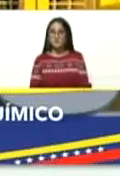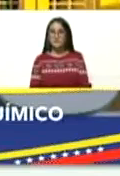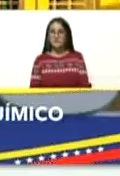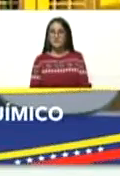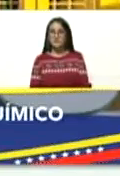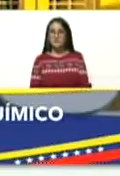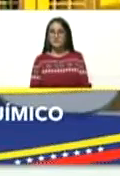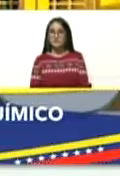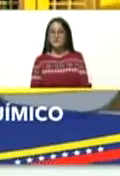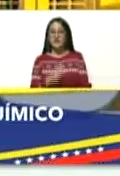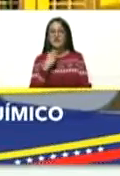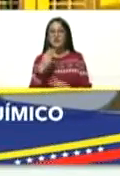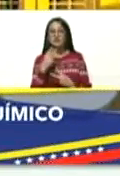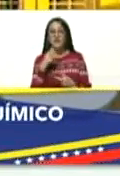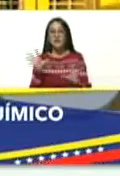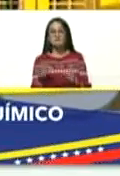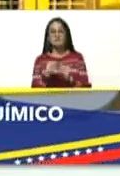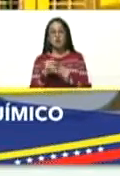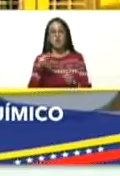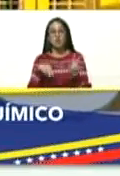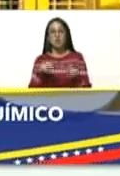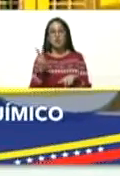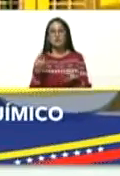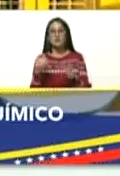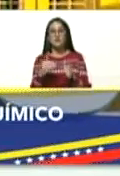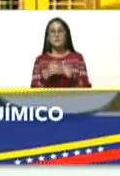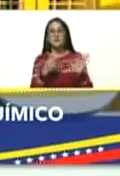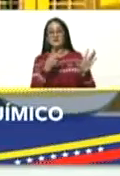De las vocerías, son